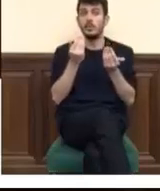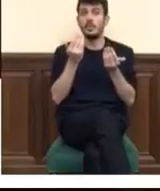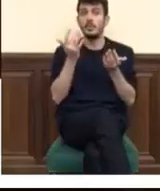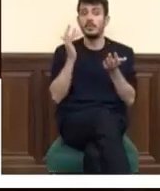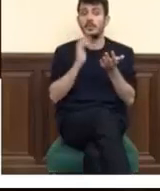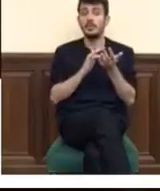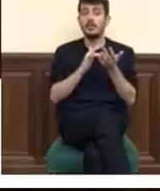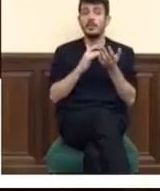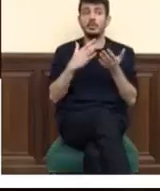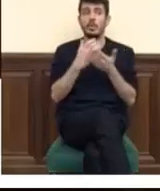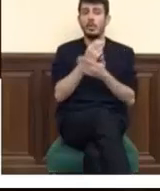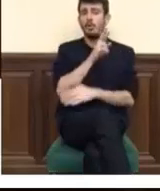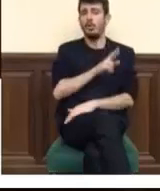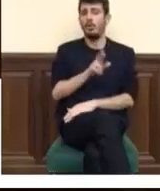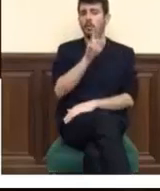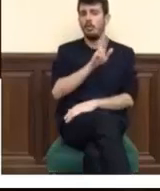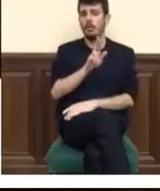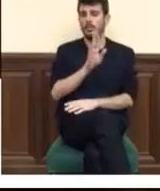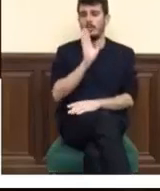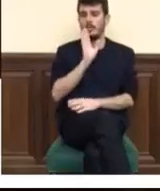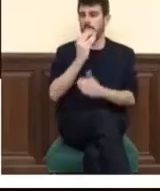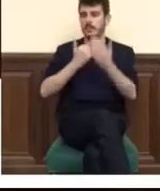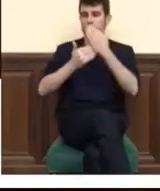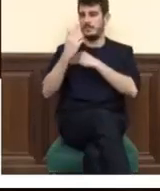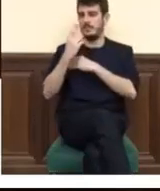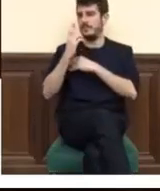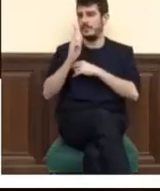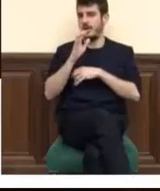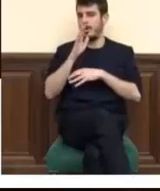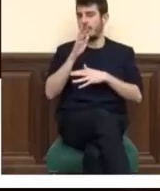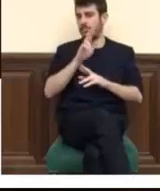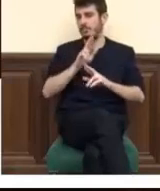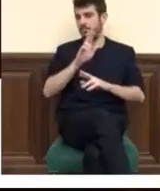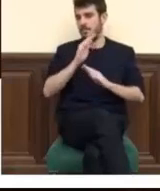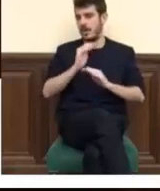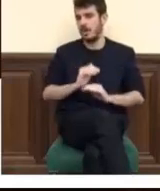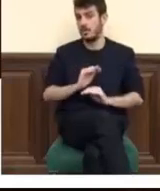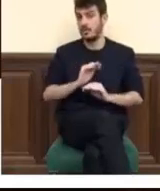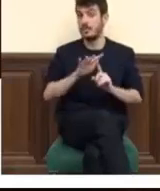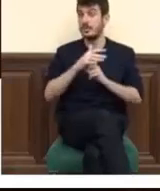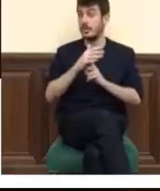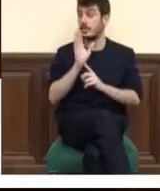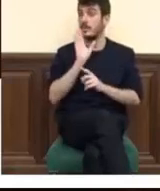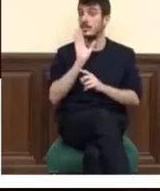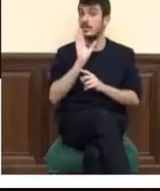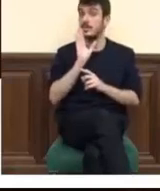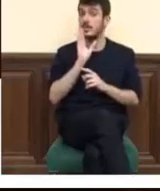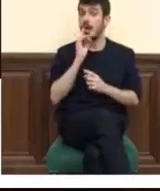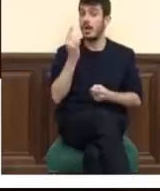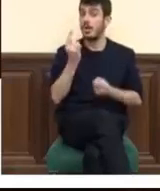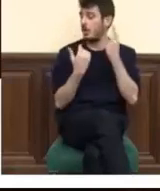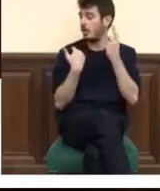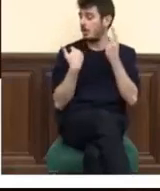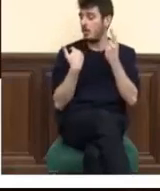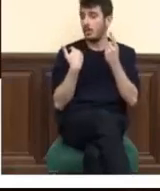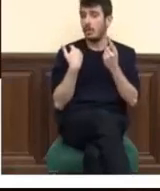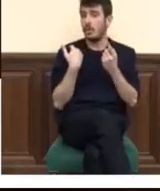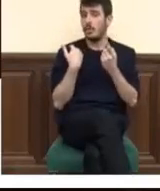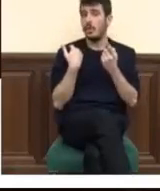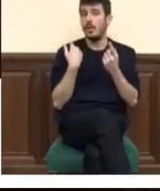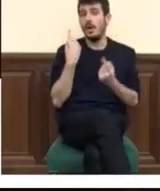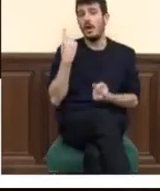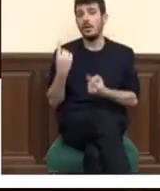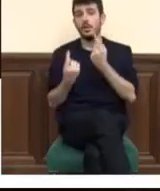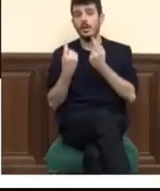en boca de todos como antes. Yo las situaciones que les he referido a continuación he dicho que algunas son recientes y